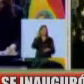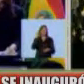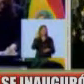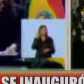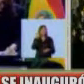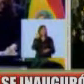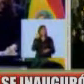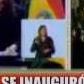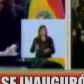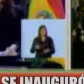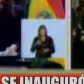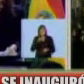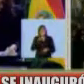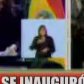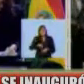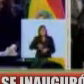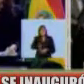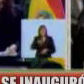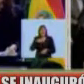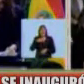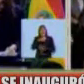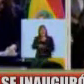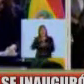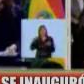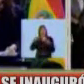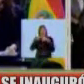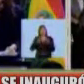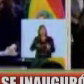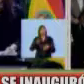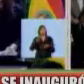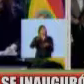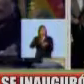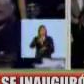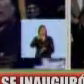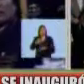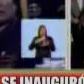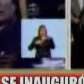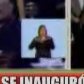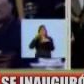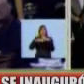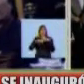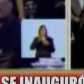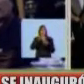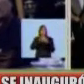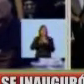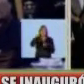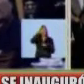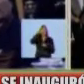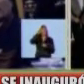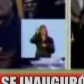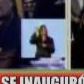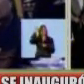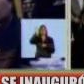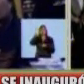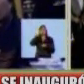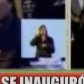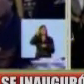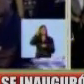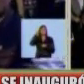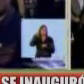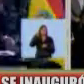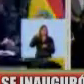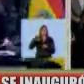estaremos dando la orden de comienzo de la obra de gasoducto del noreste donde definitivamente